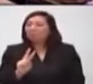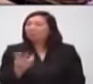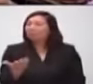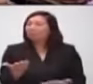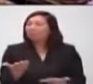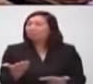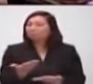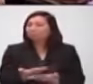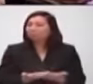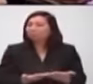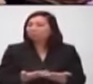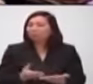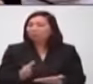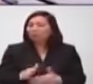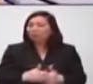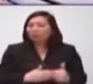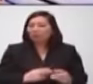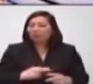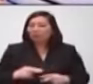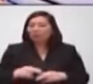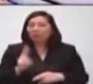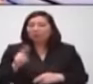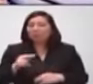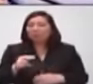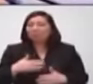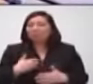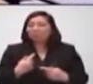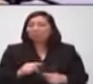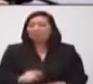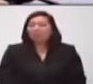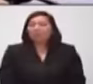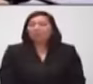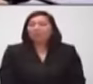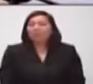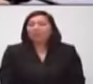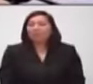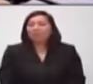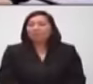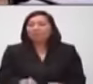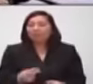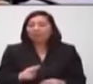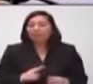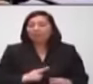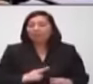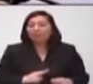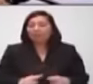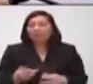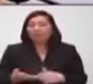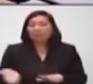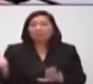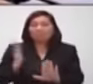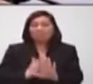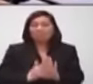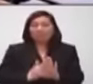haga la adenda en la construcción del Vía Parque Rima, que hubiera permitido revalorar la sección del río Rima que está a la espalda del